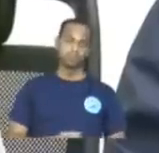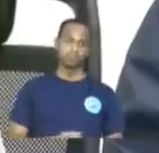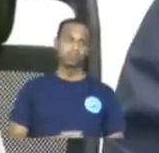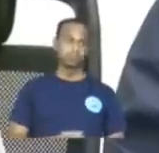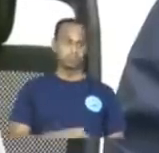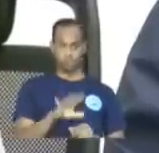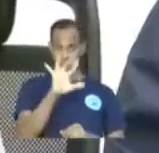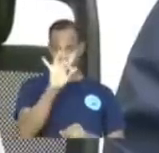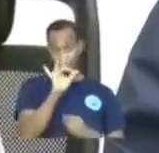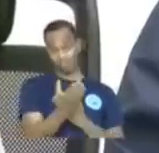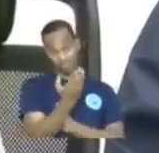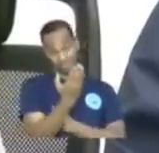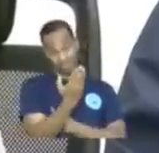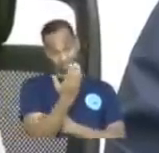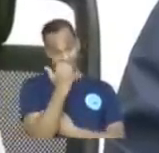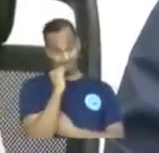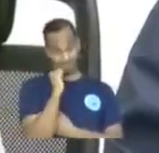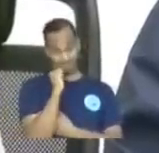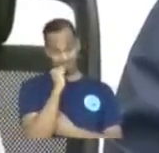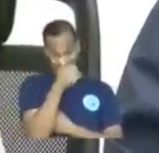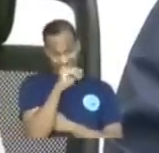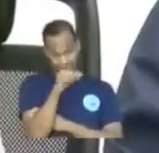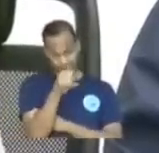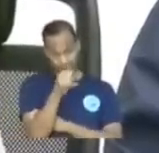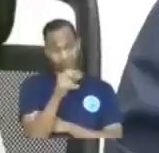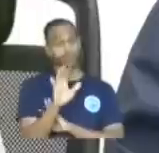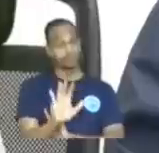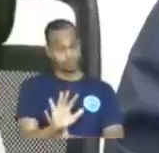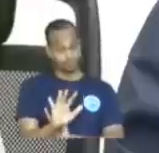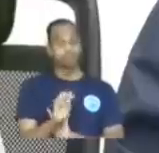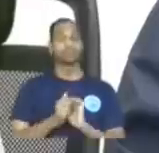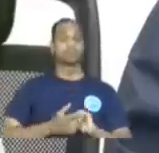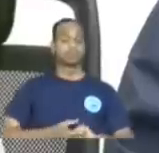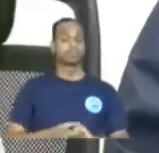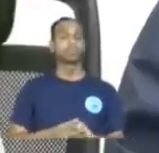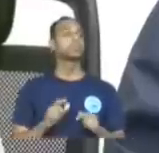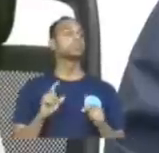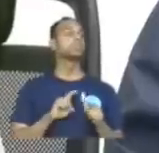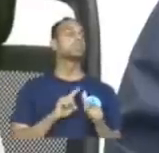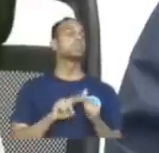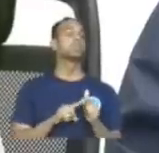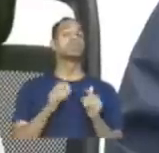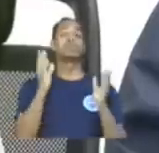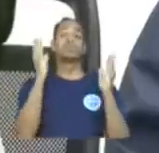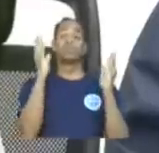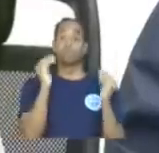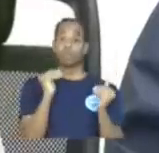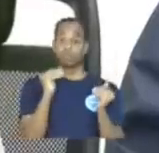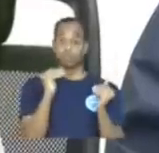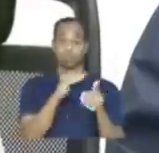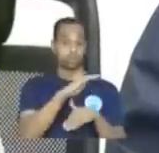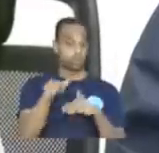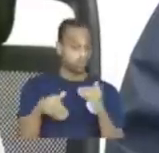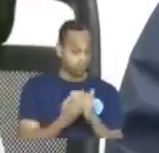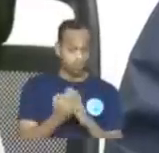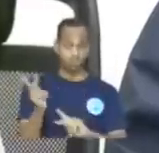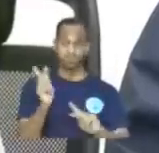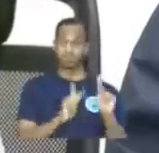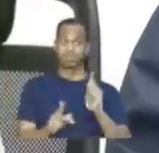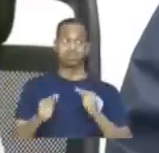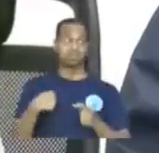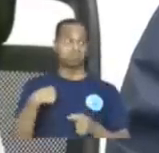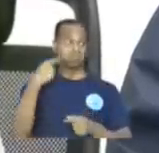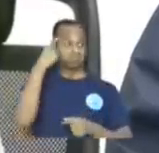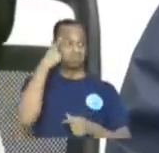de las 8 de la mañana del día jueves de mañana. Entonces, esperamos ya que toda la población, no creo que